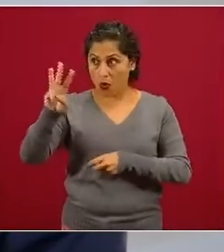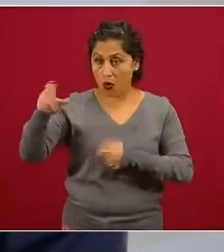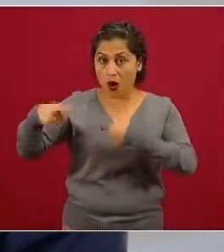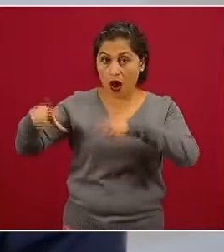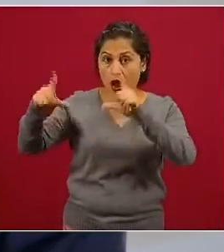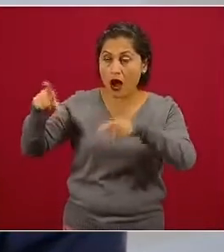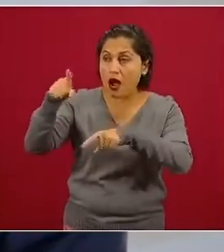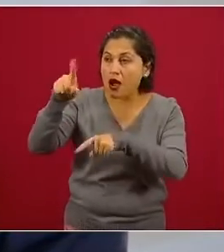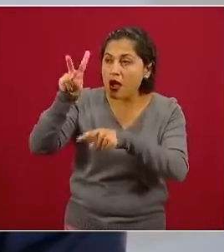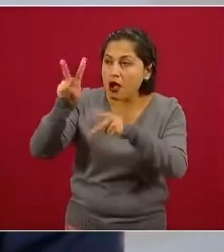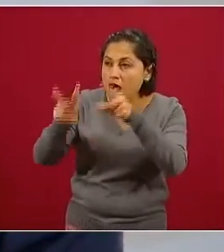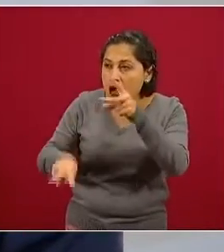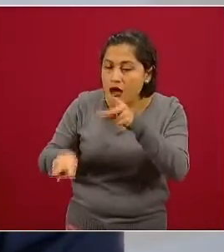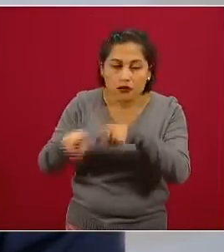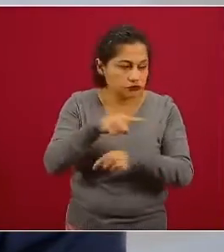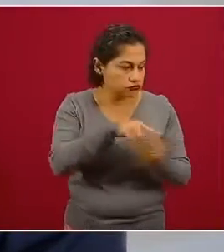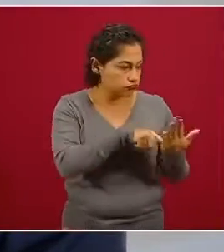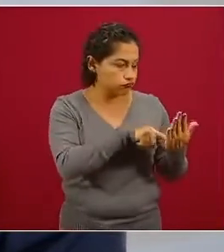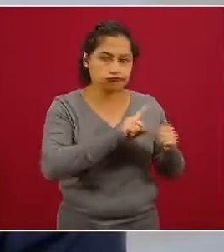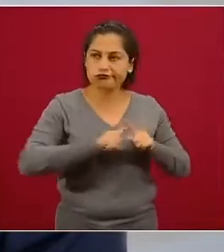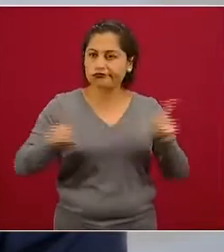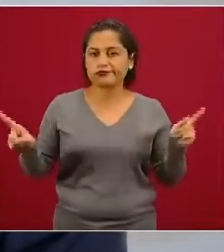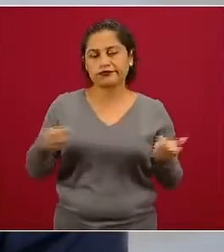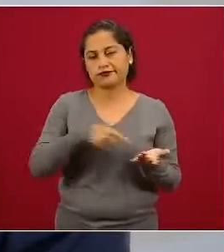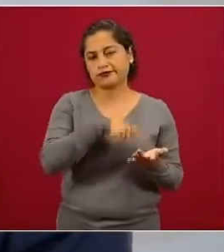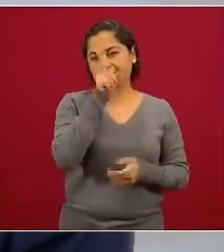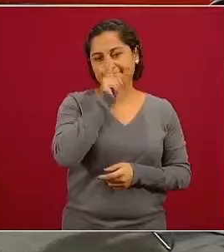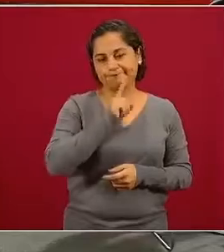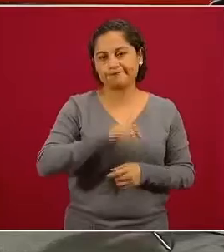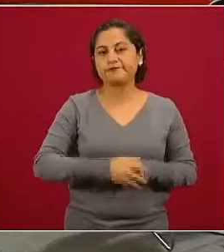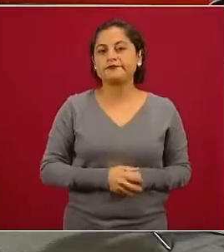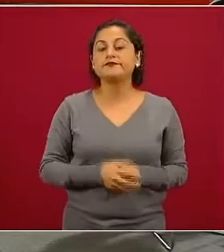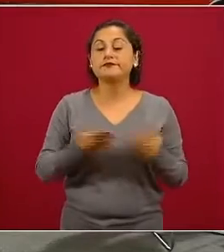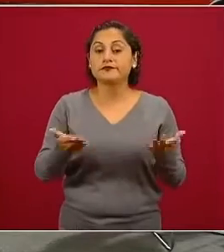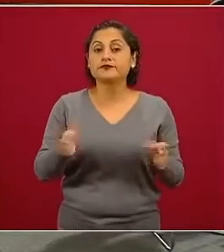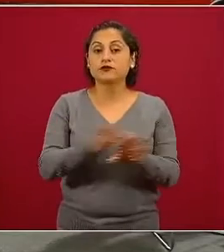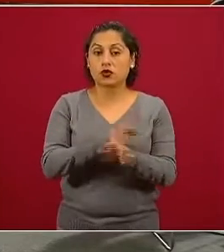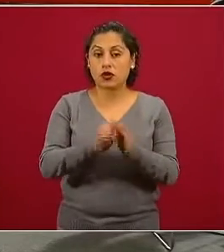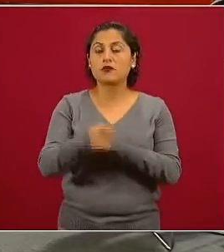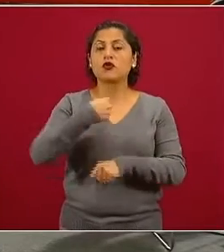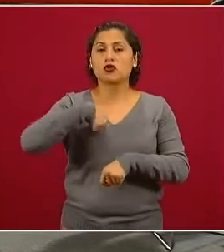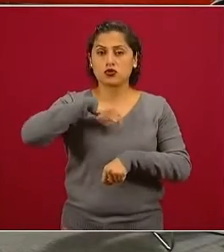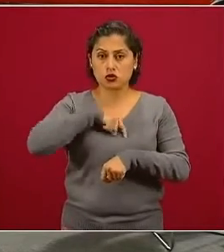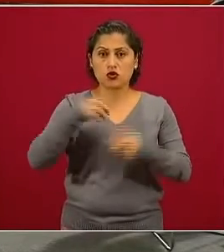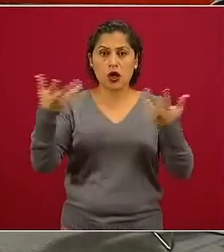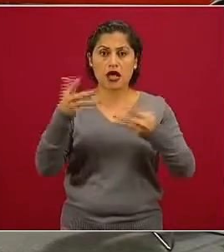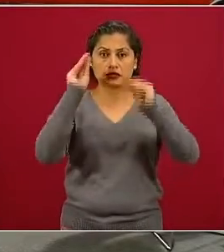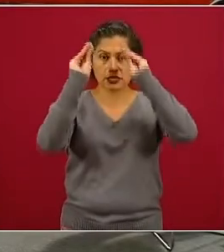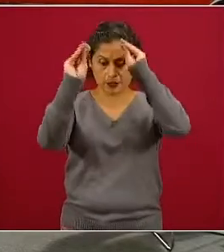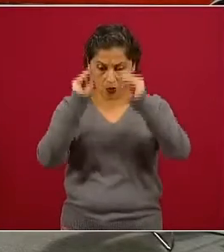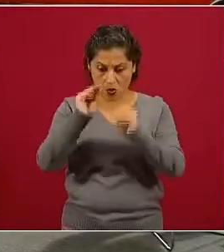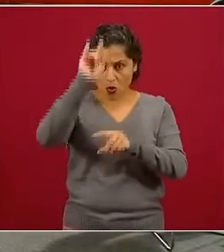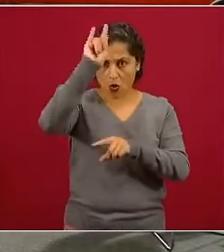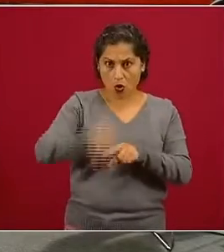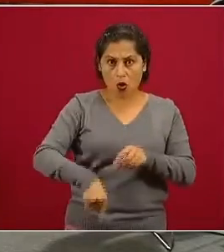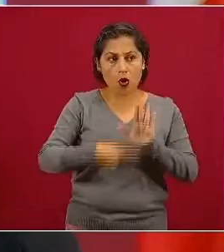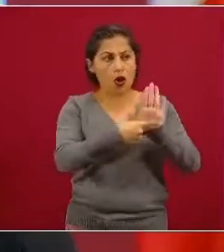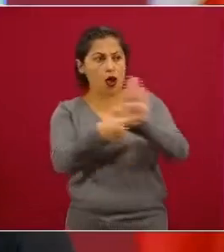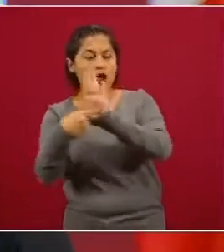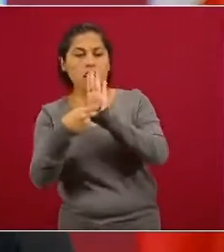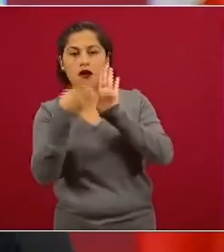caso, digamos, todo lo que es verdad está presente en las páginas tanto de Infodemia como eso el